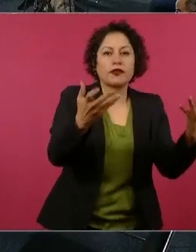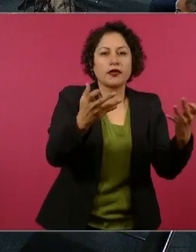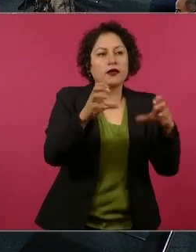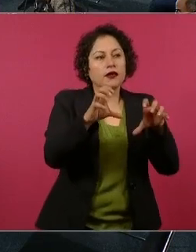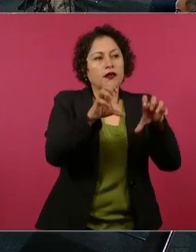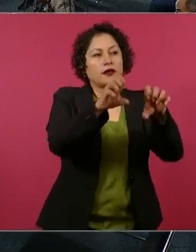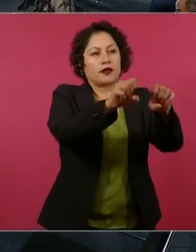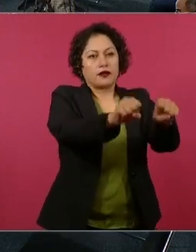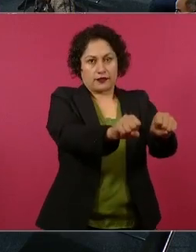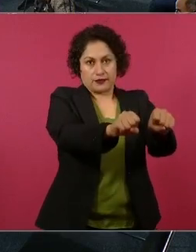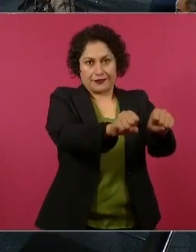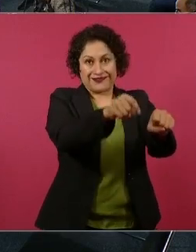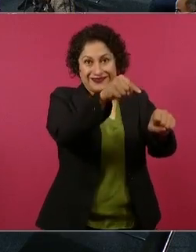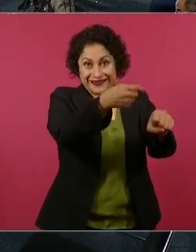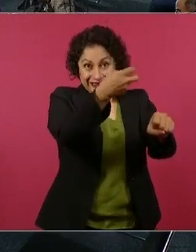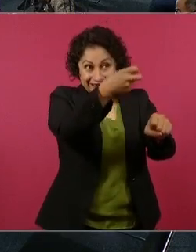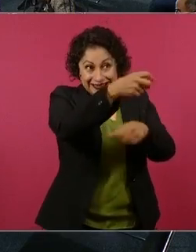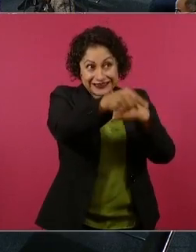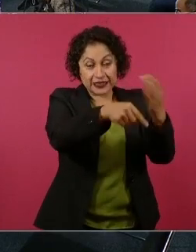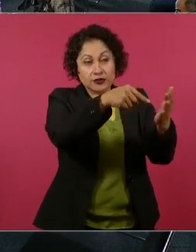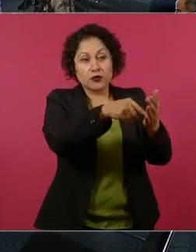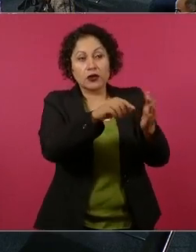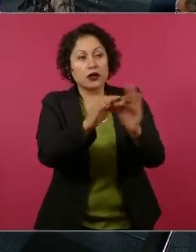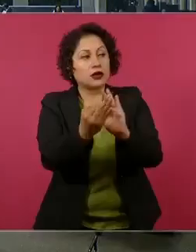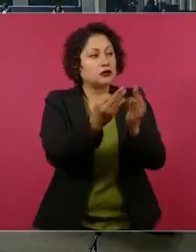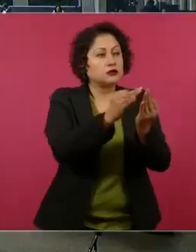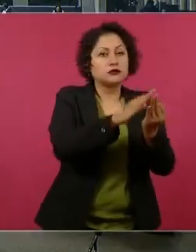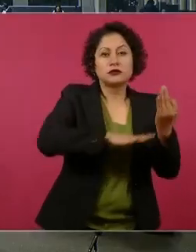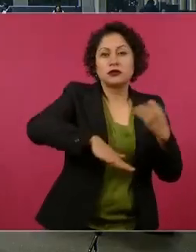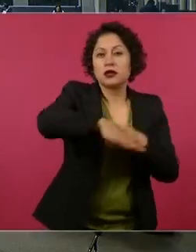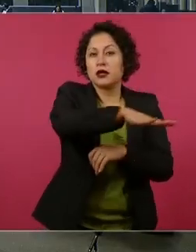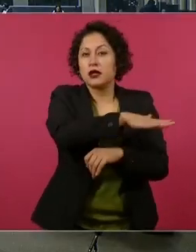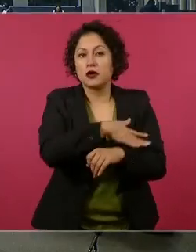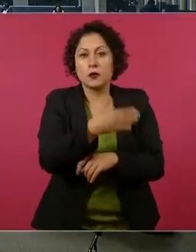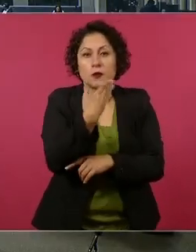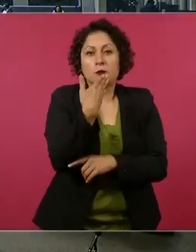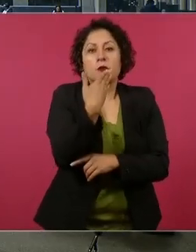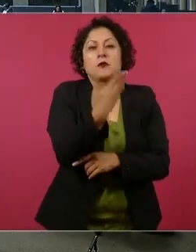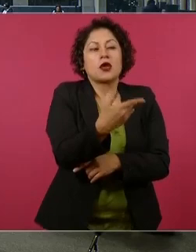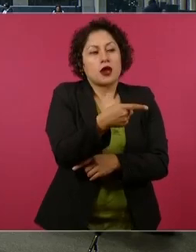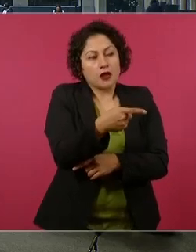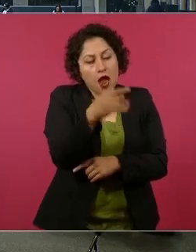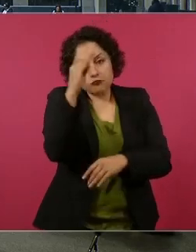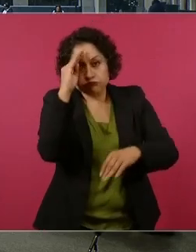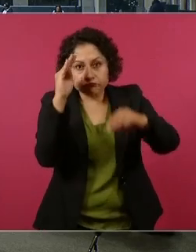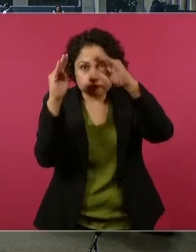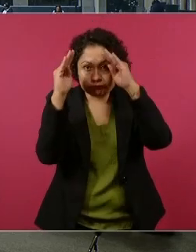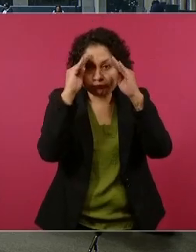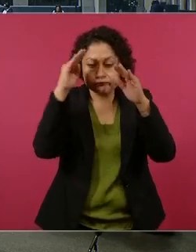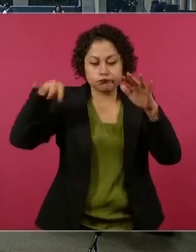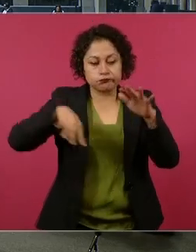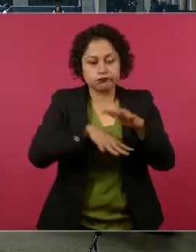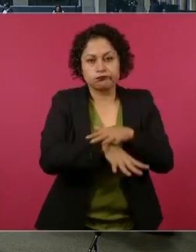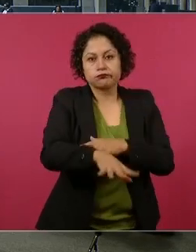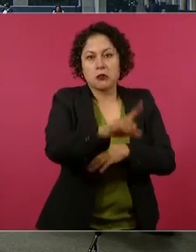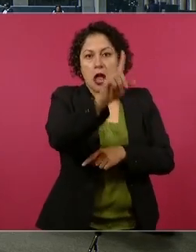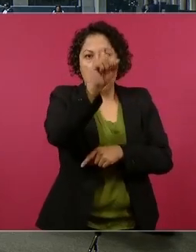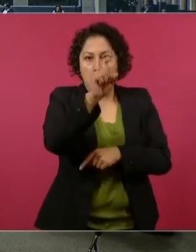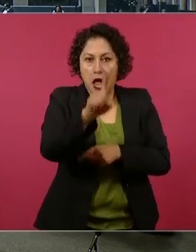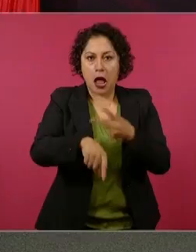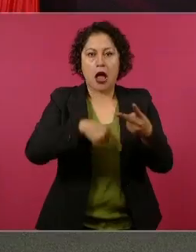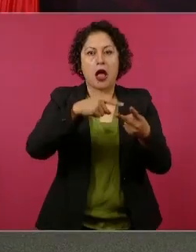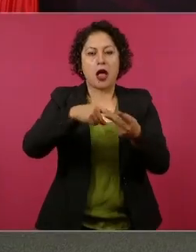procura que haya servicios, se contempla la introducción del agua, del drenaje, las